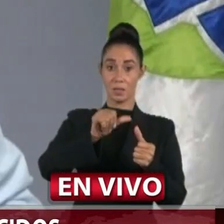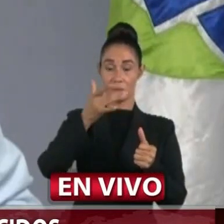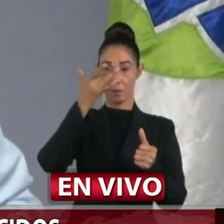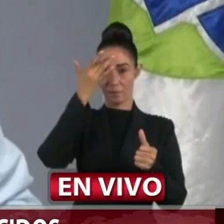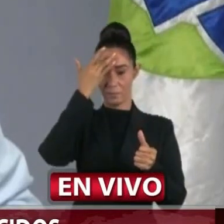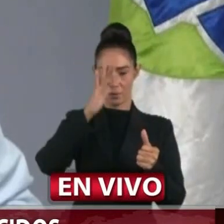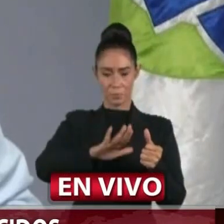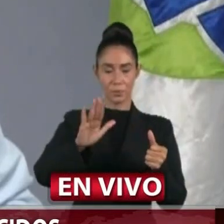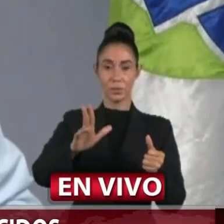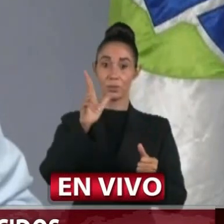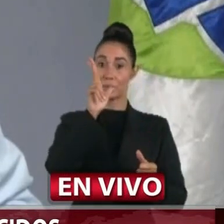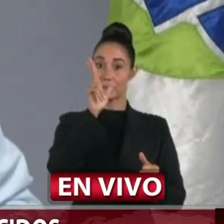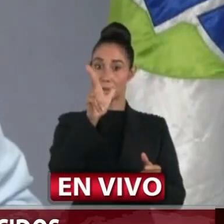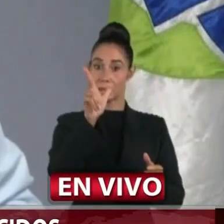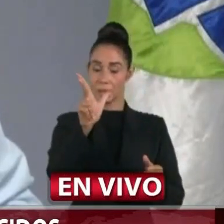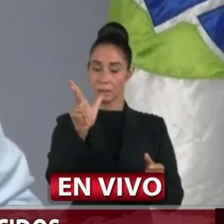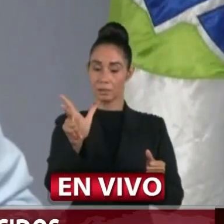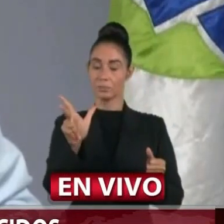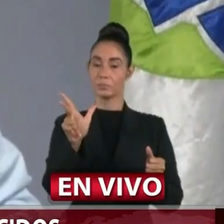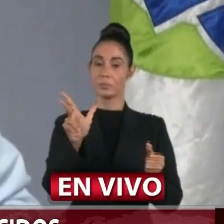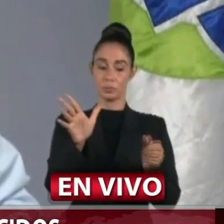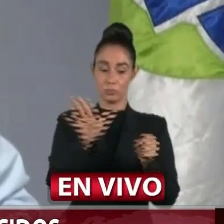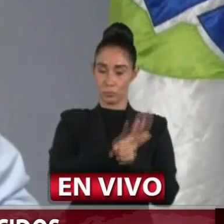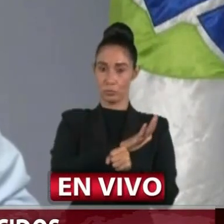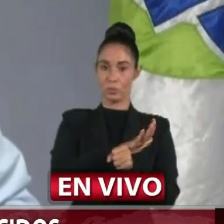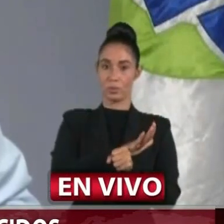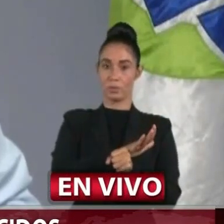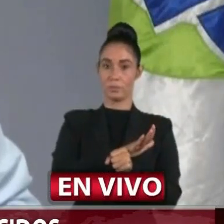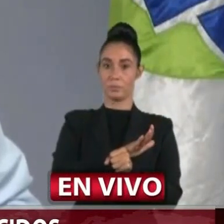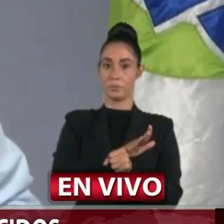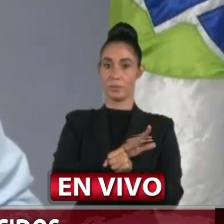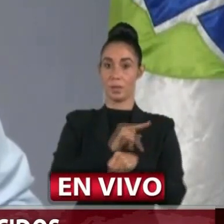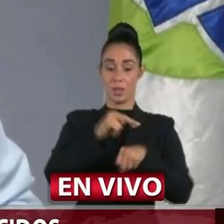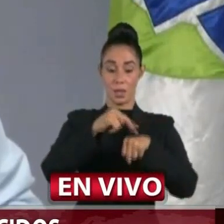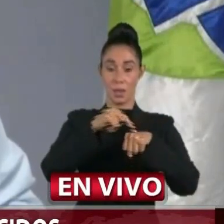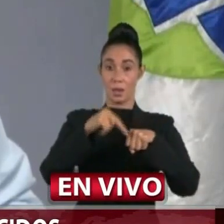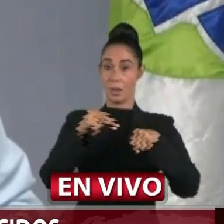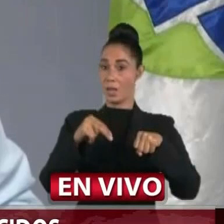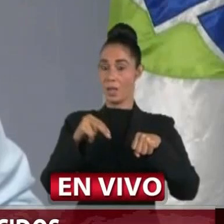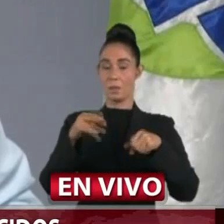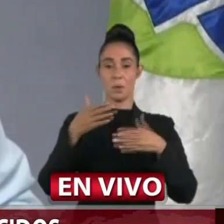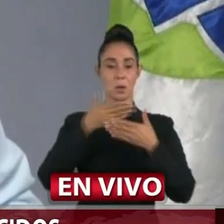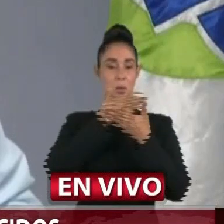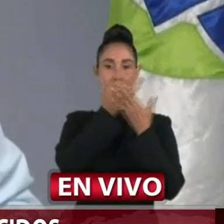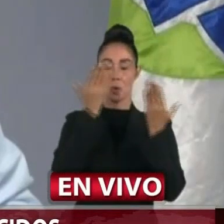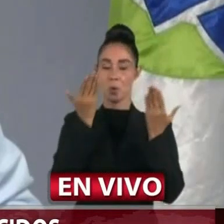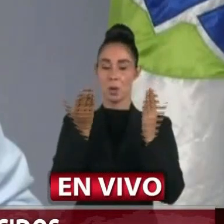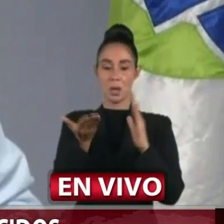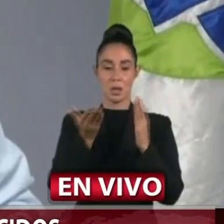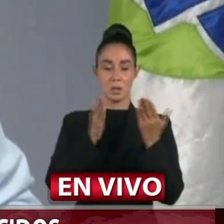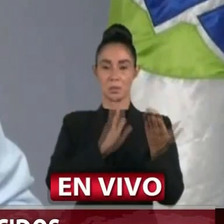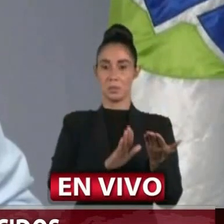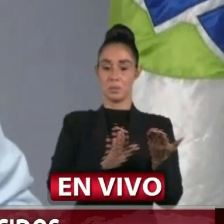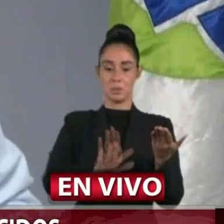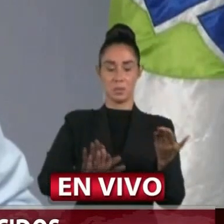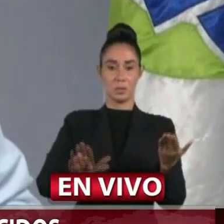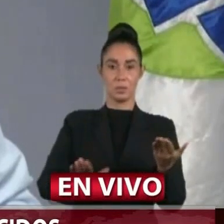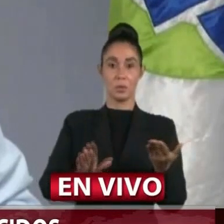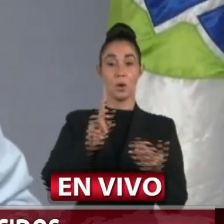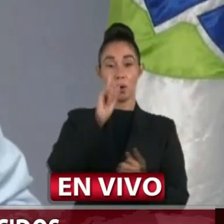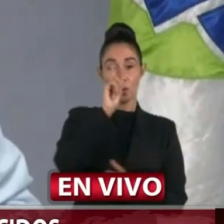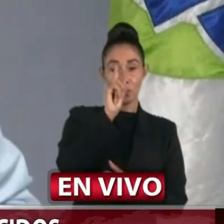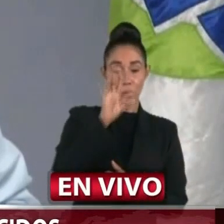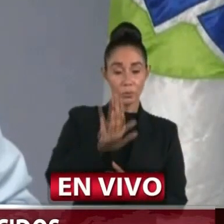el número completo, total. Neiva, no hubo fallecimiento y se presentó un